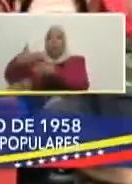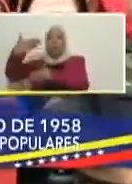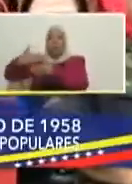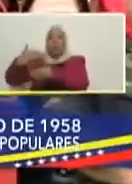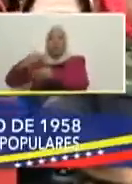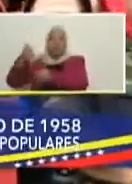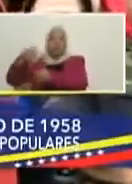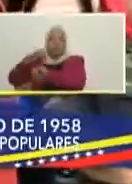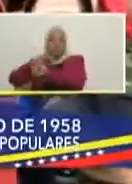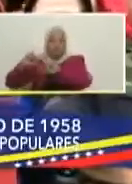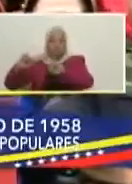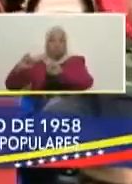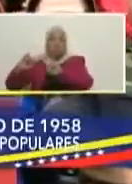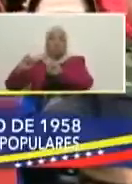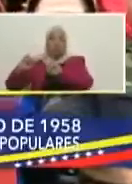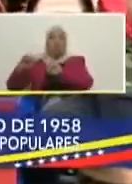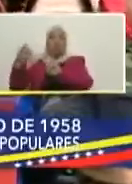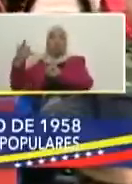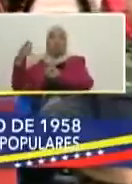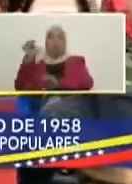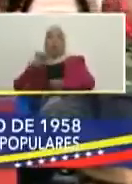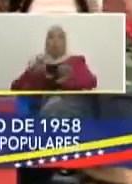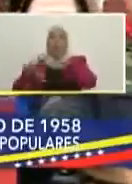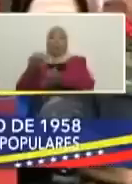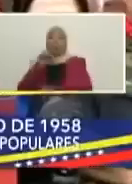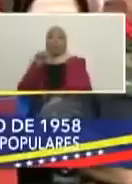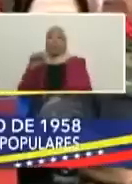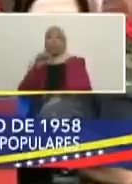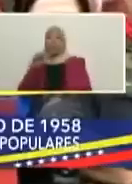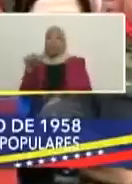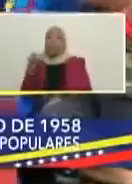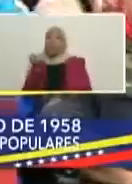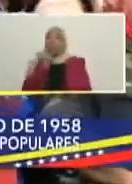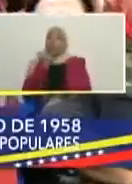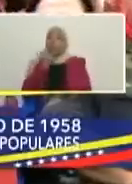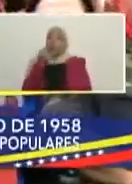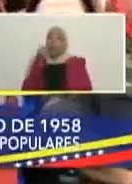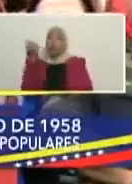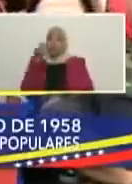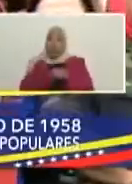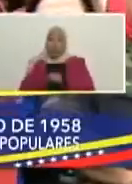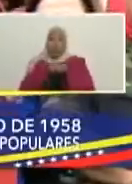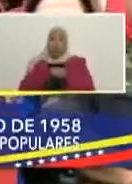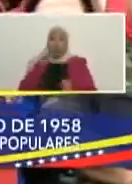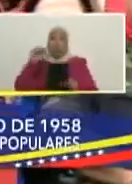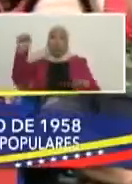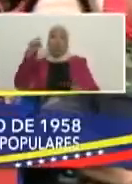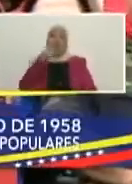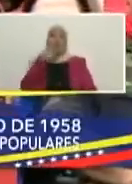caída del fallido experimento del socialismo soviético,